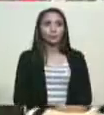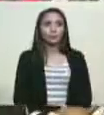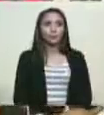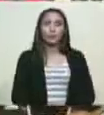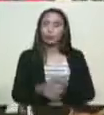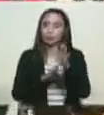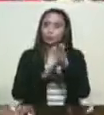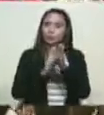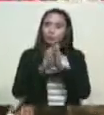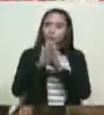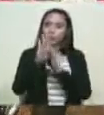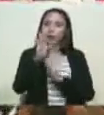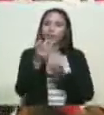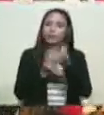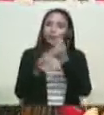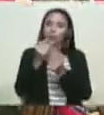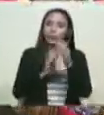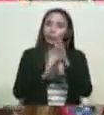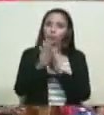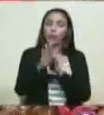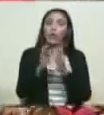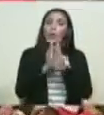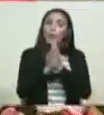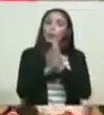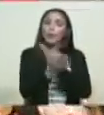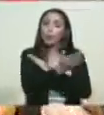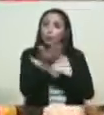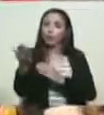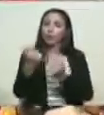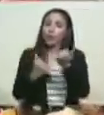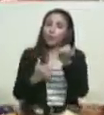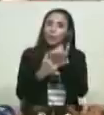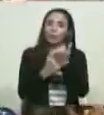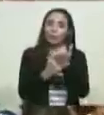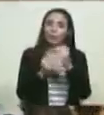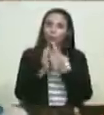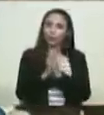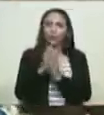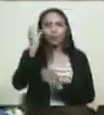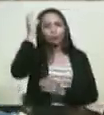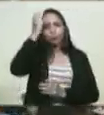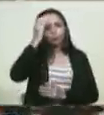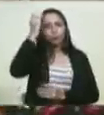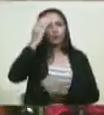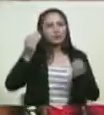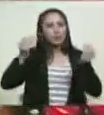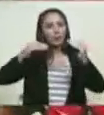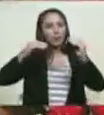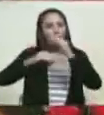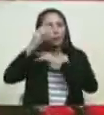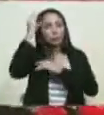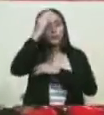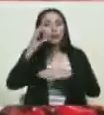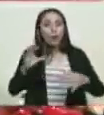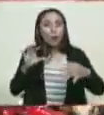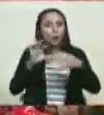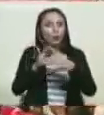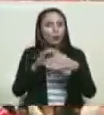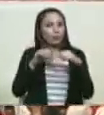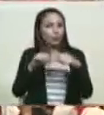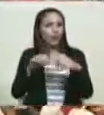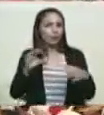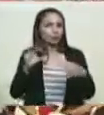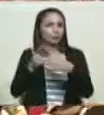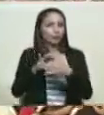crecimiento. Pido de ustedes la máxima conciencia, la máxima unión, la